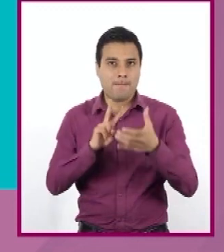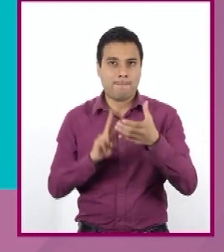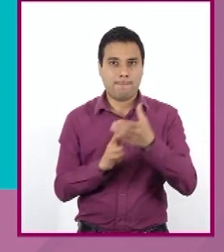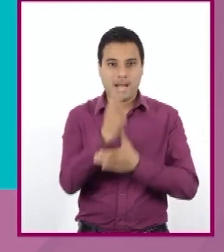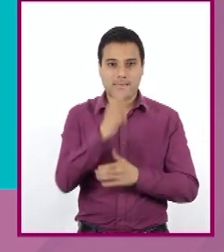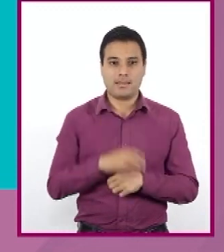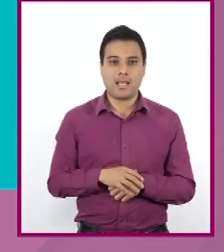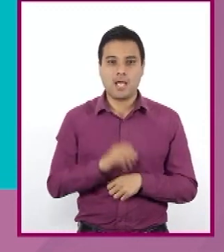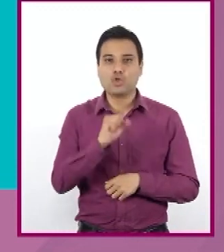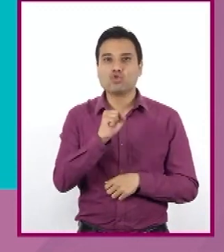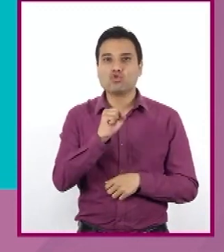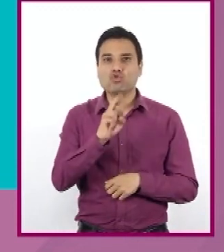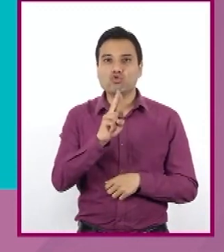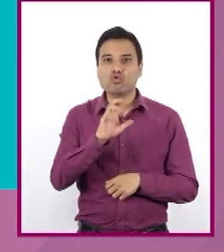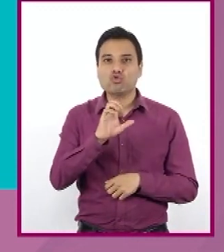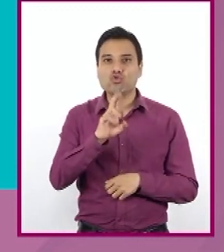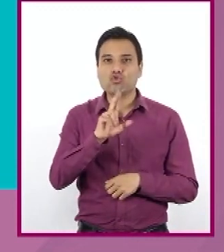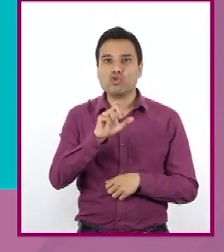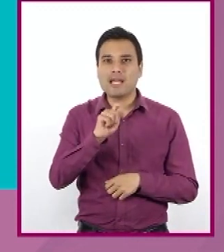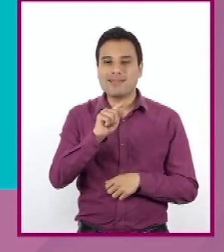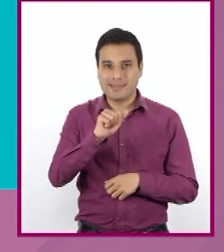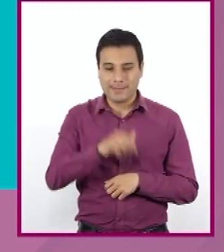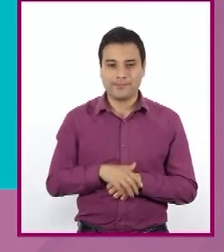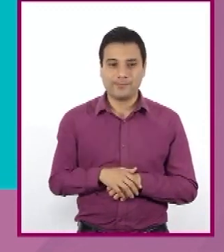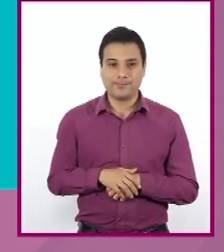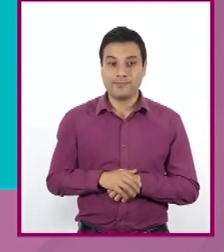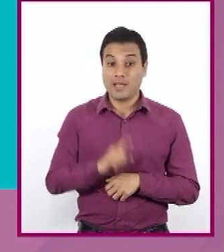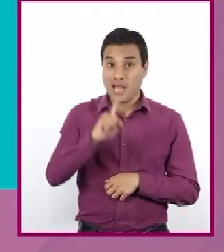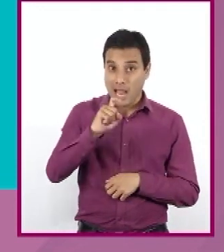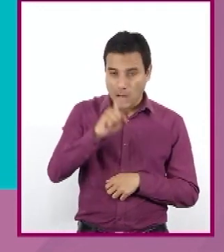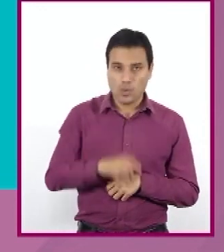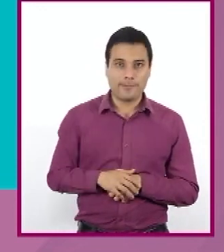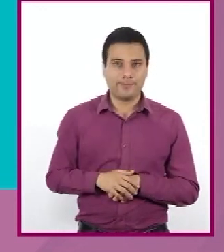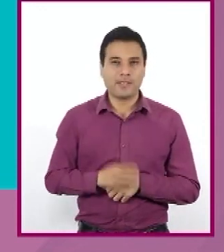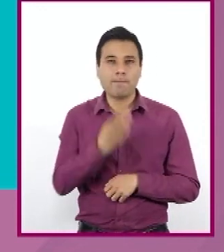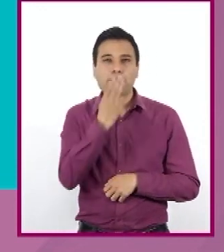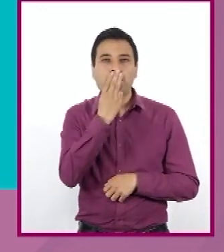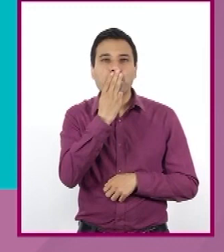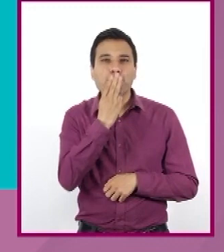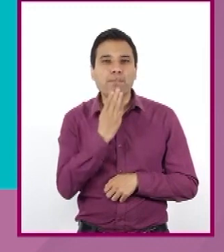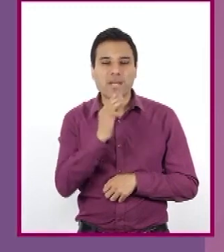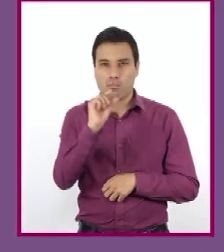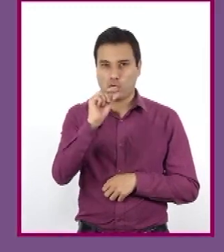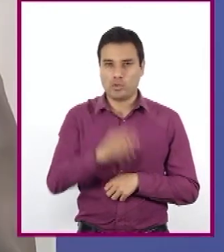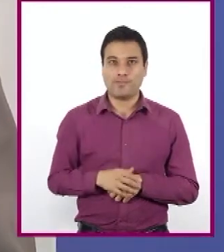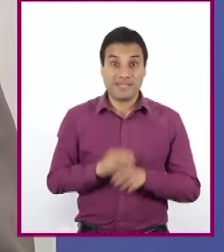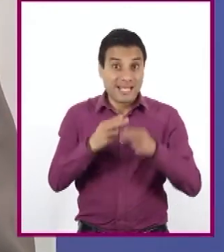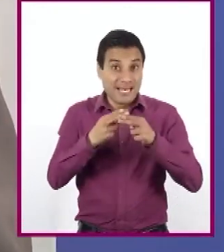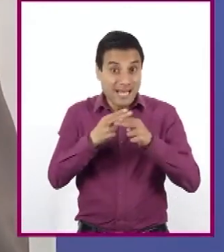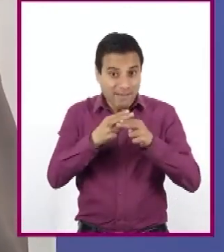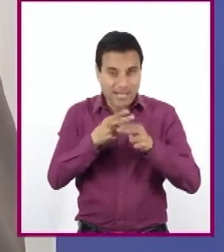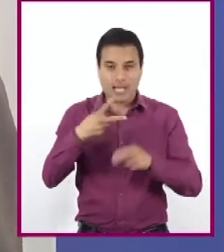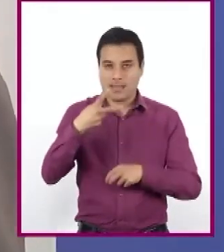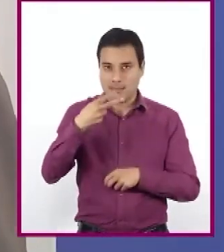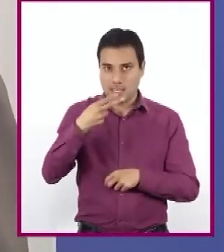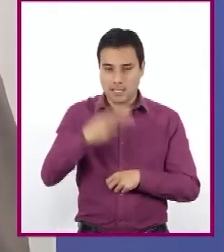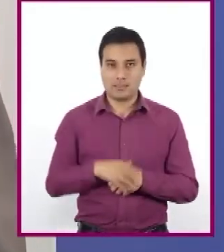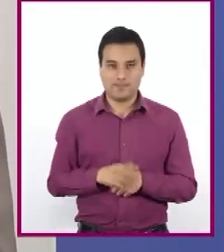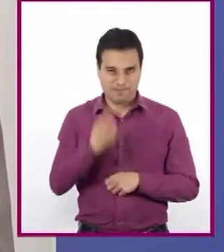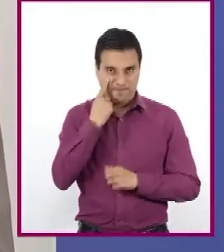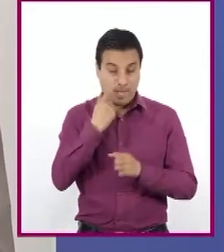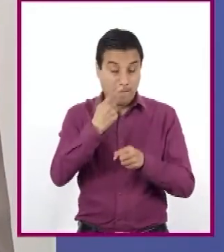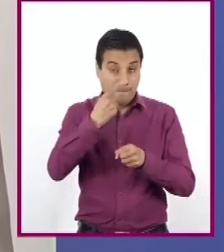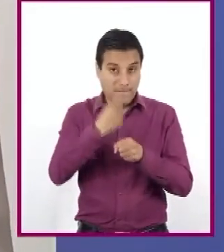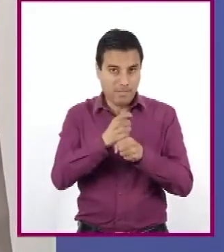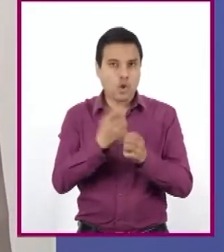suculenta, agua y un poco de miel de abeja, además de tijeras y una navaja. Primero